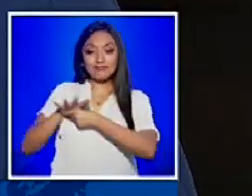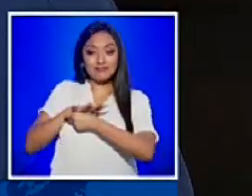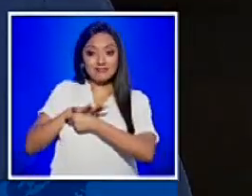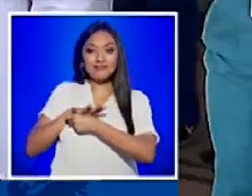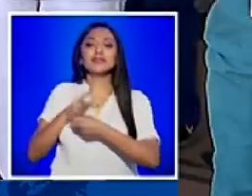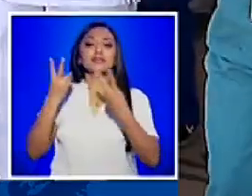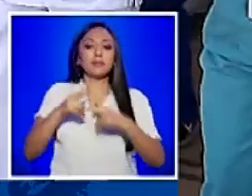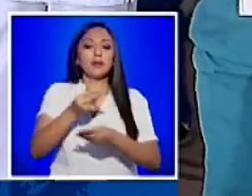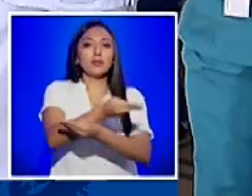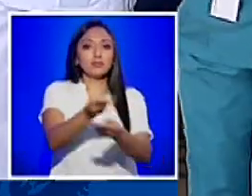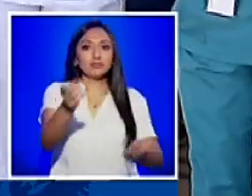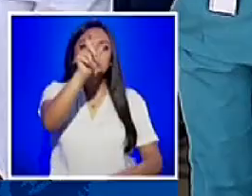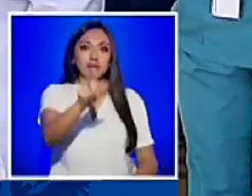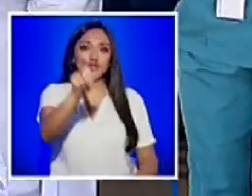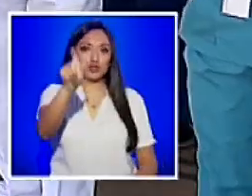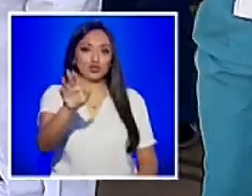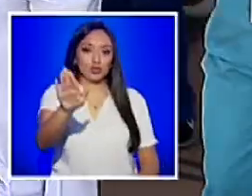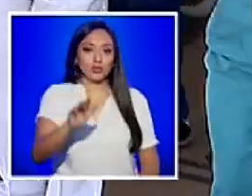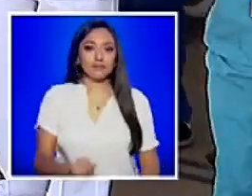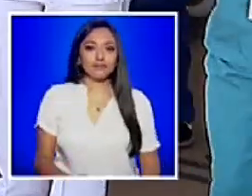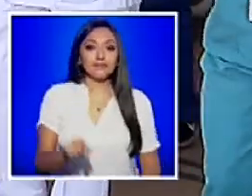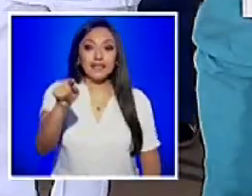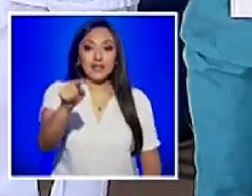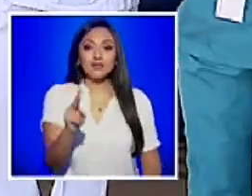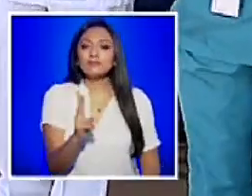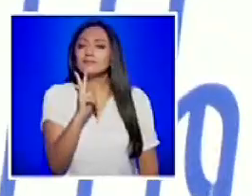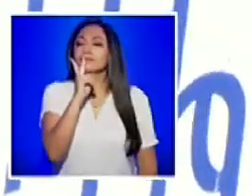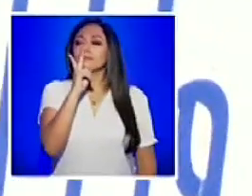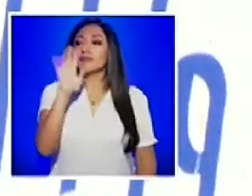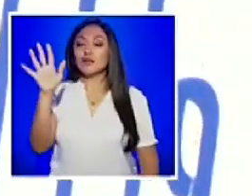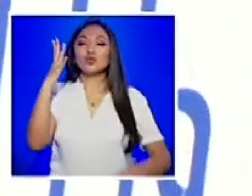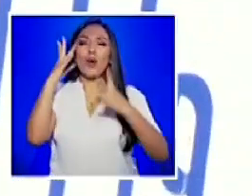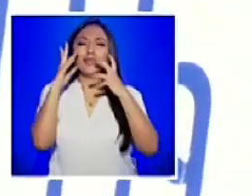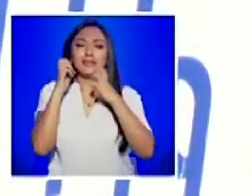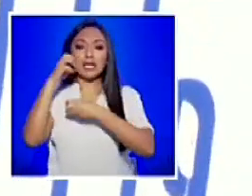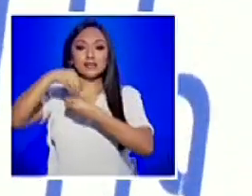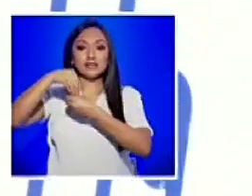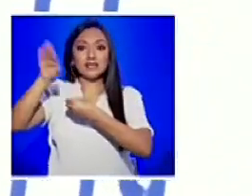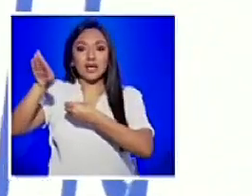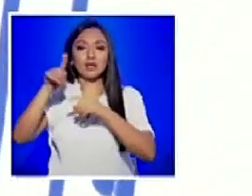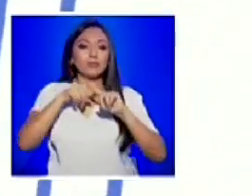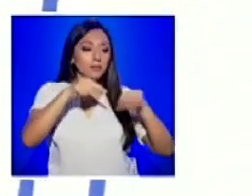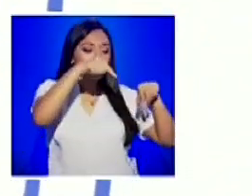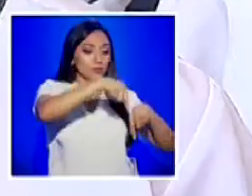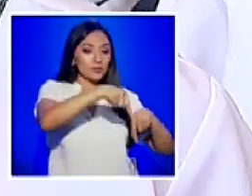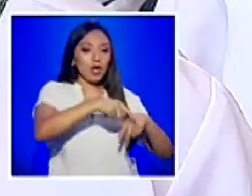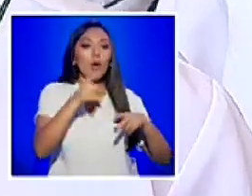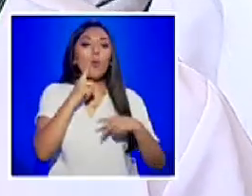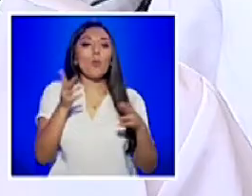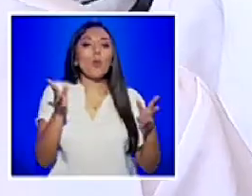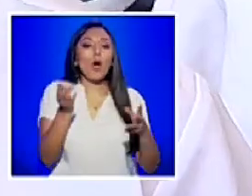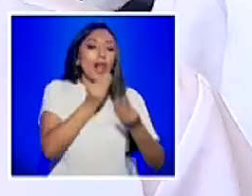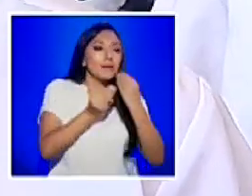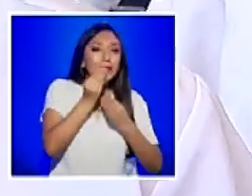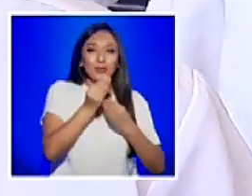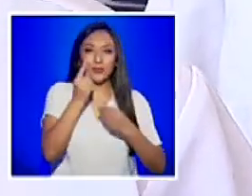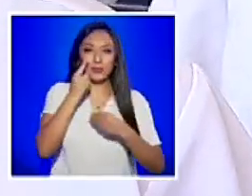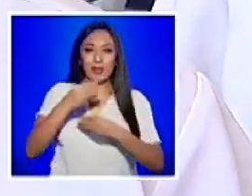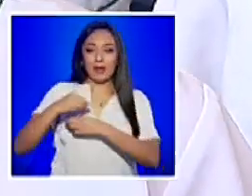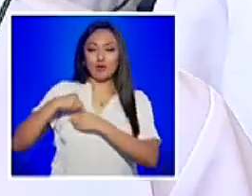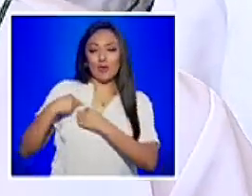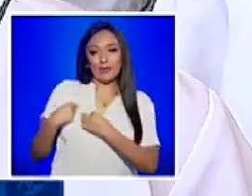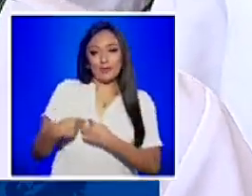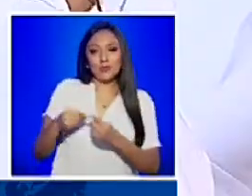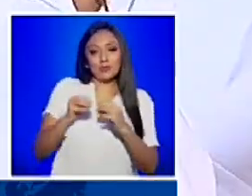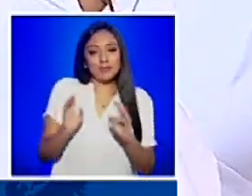sirva a la población. Fue un respiro en medio del estrés, pero sobre todo un alimento para el alma. Nos dan más fortaleza para